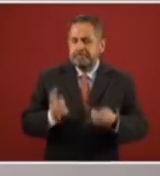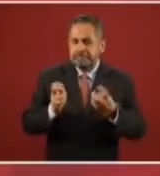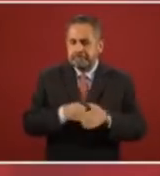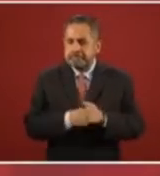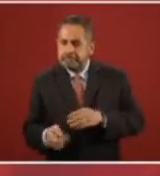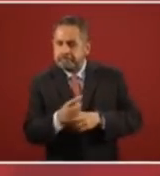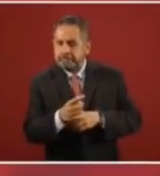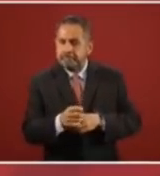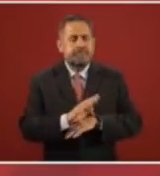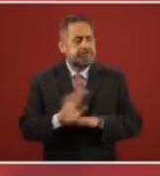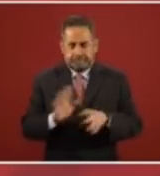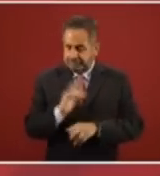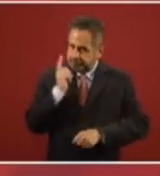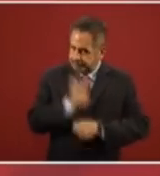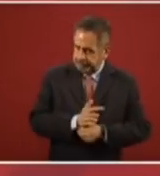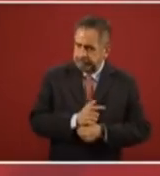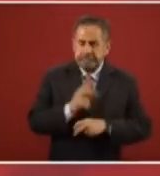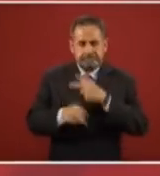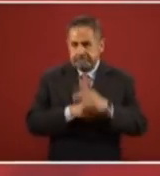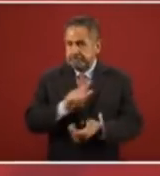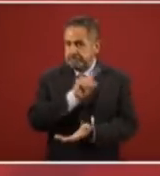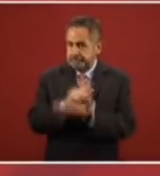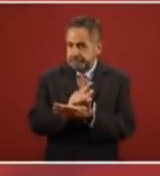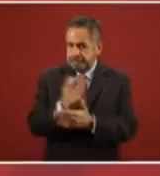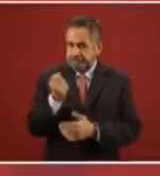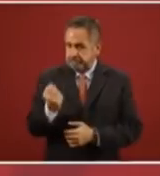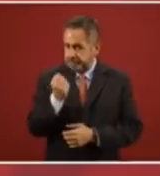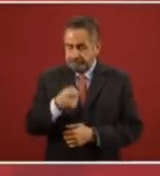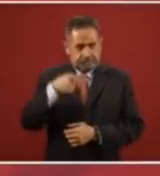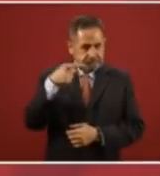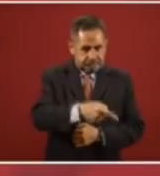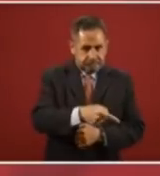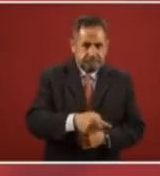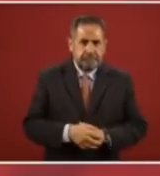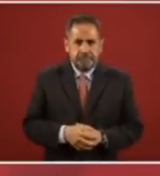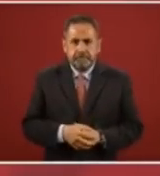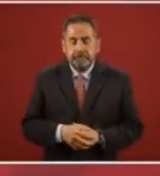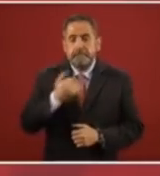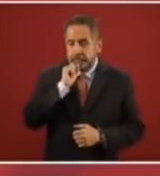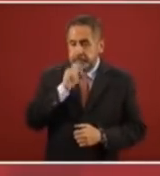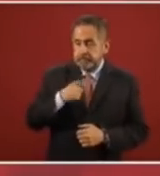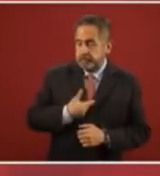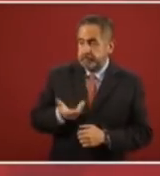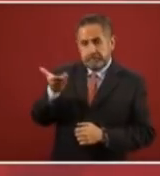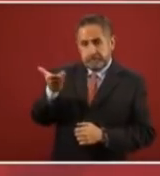Y vamos a aplicar la ley. Y le estoy pidiendo